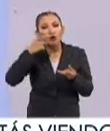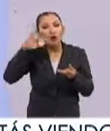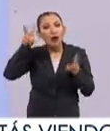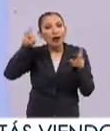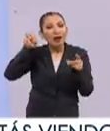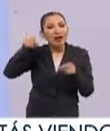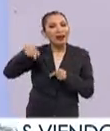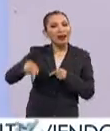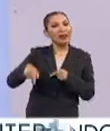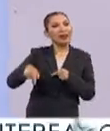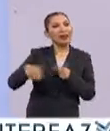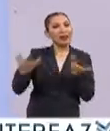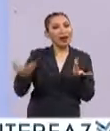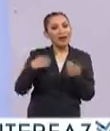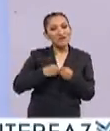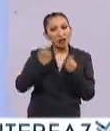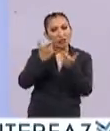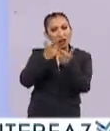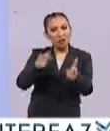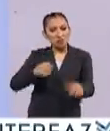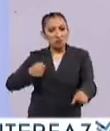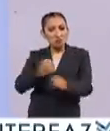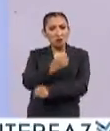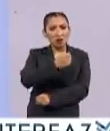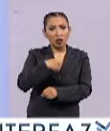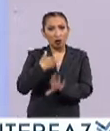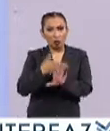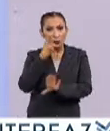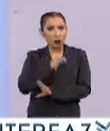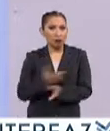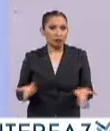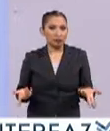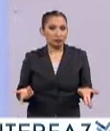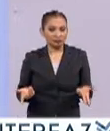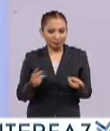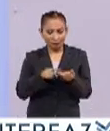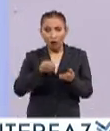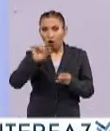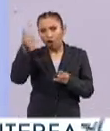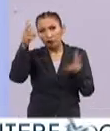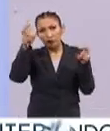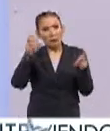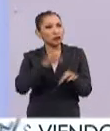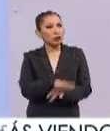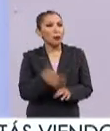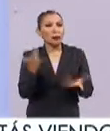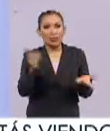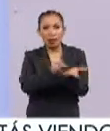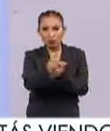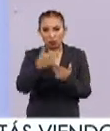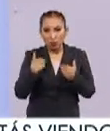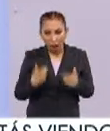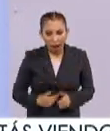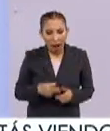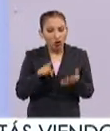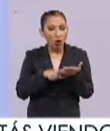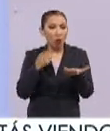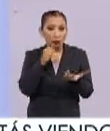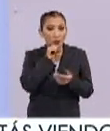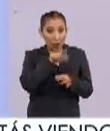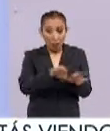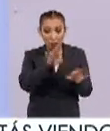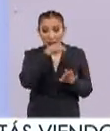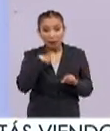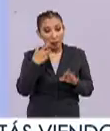ver con una vida libre de violencia para las mujeres, por ejemplo. Los programas también relacionados con los derechos humanos ocupan un